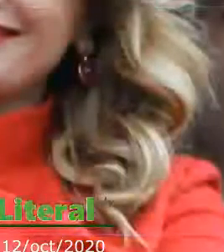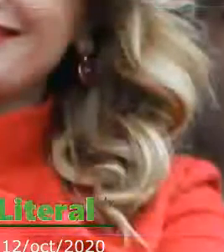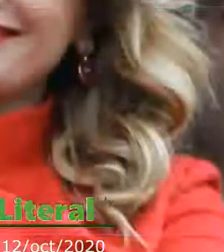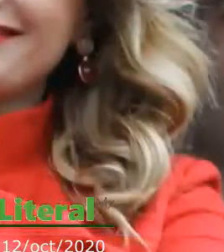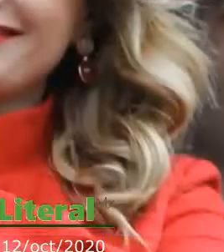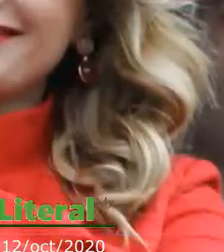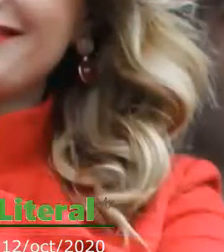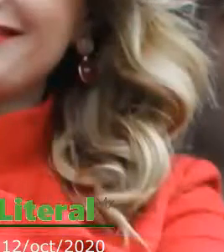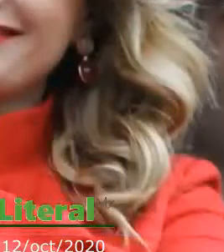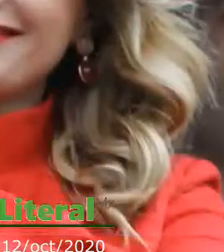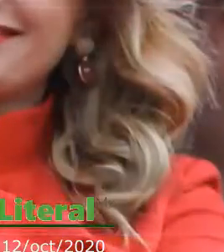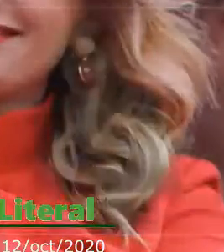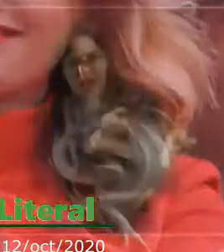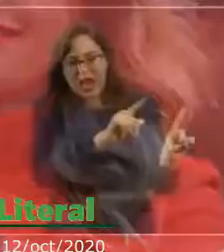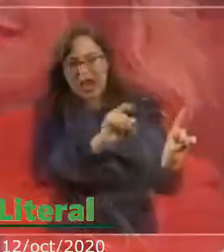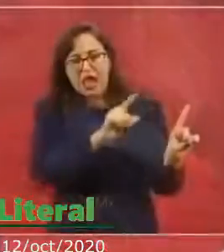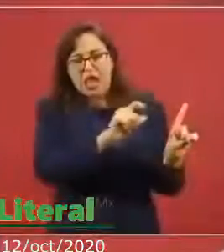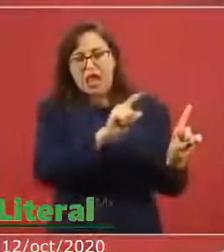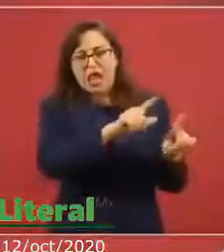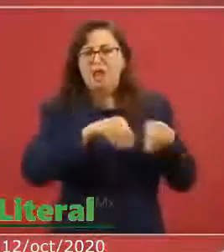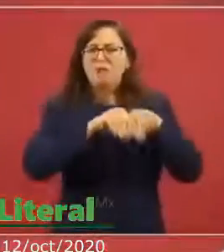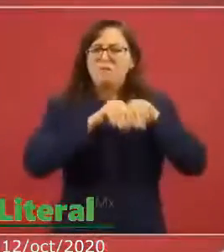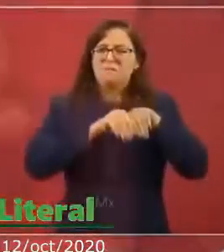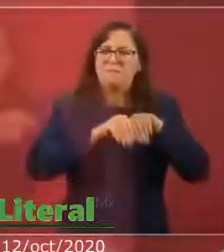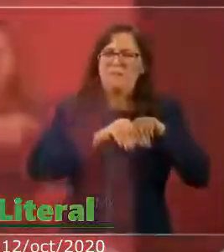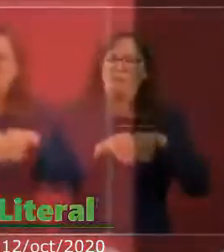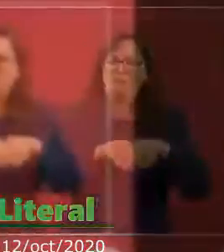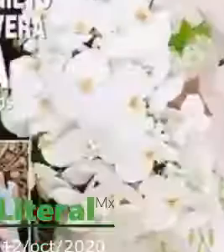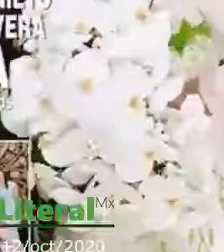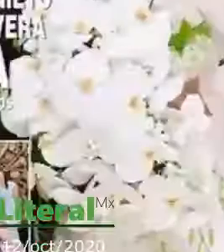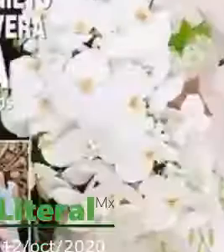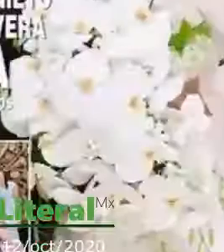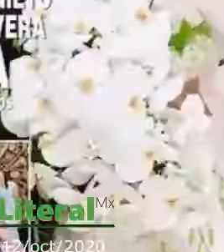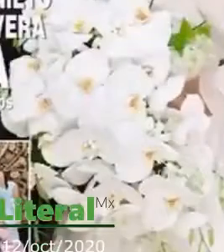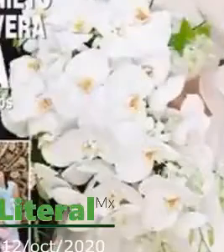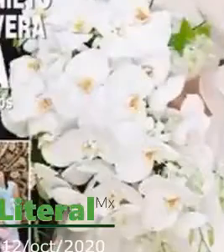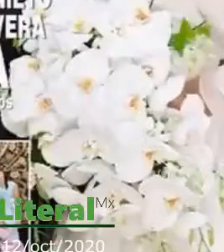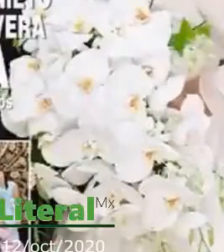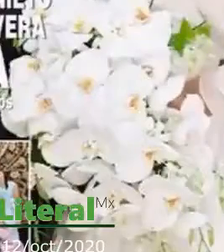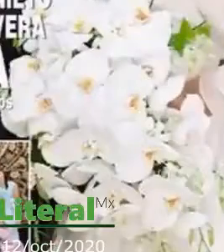proyectaron. Bueno, llegó